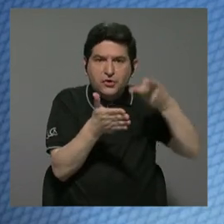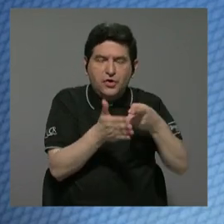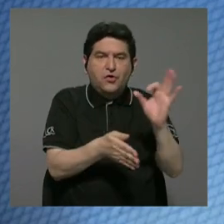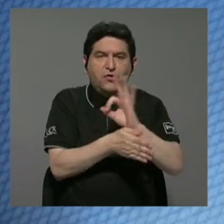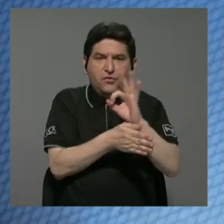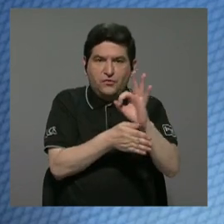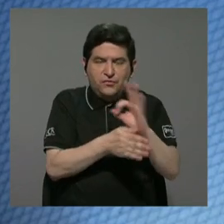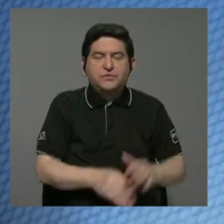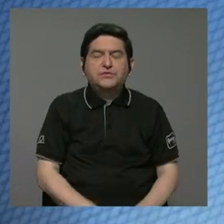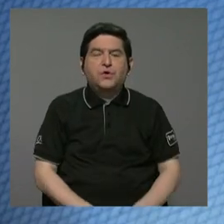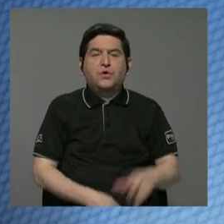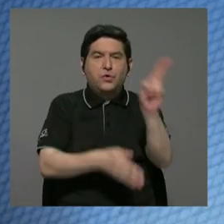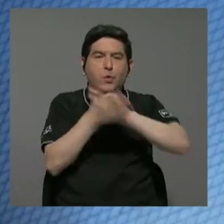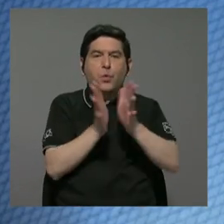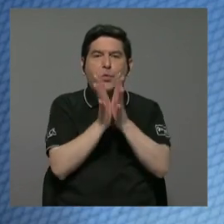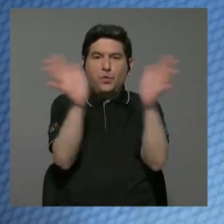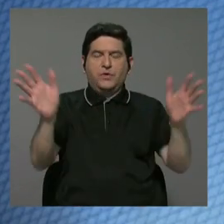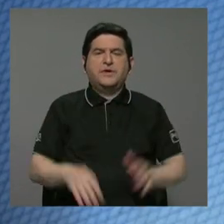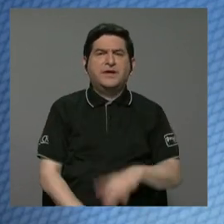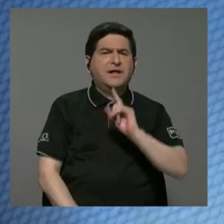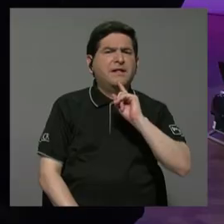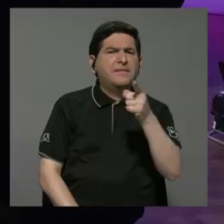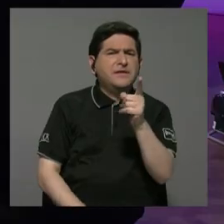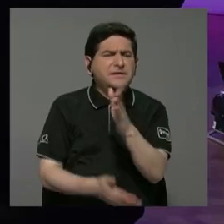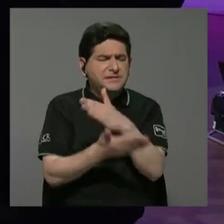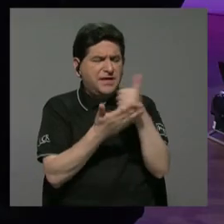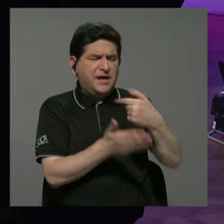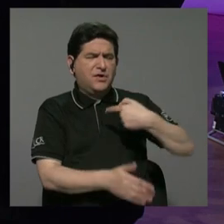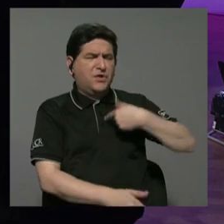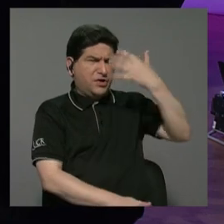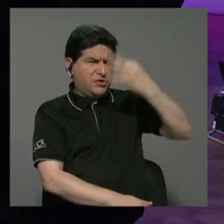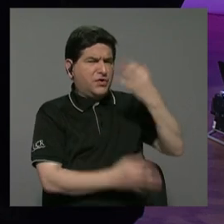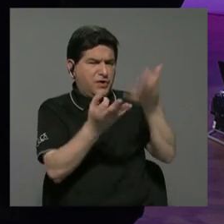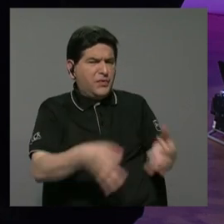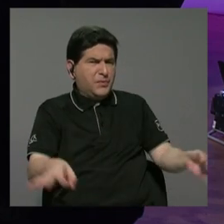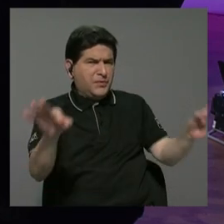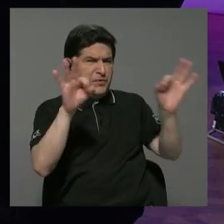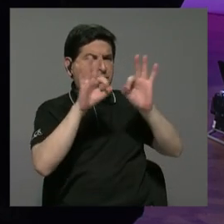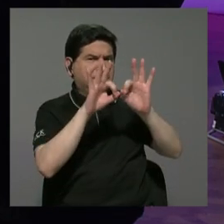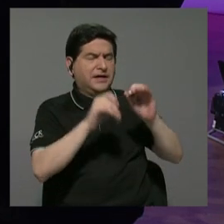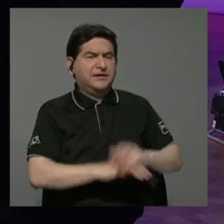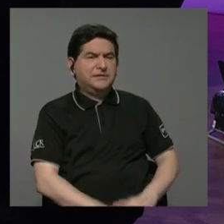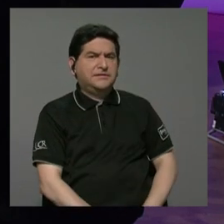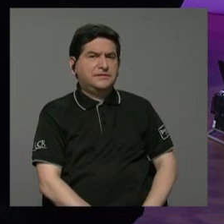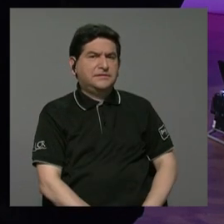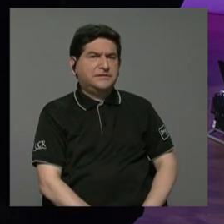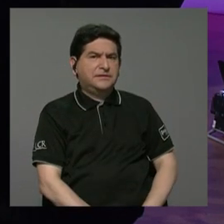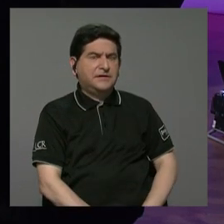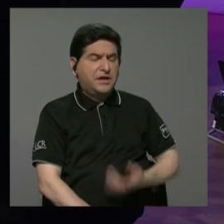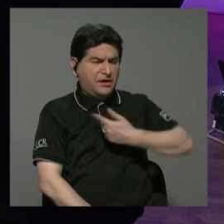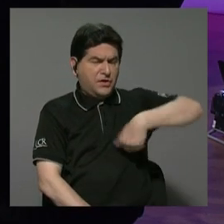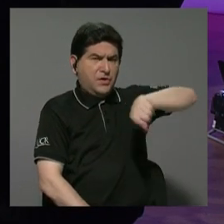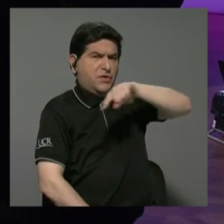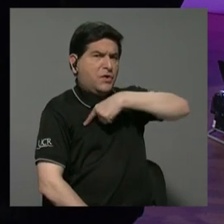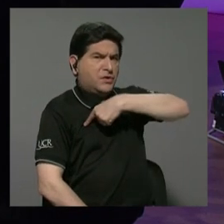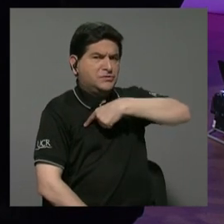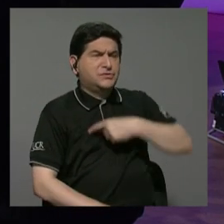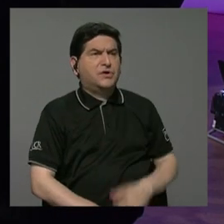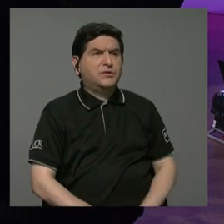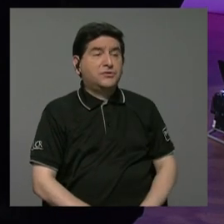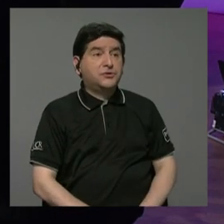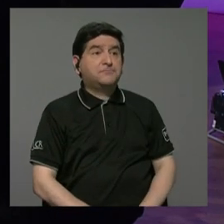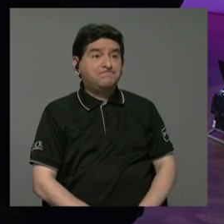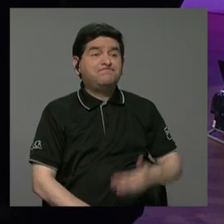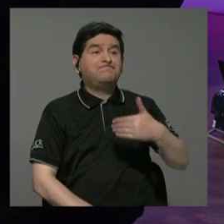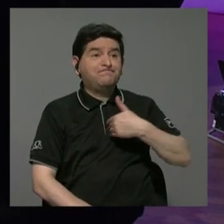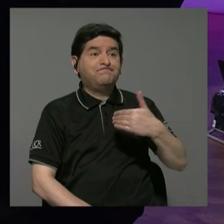de la universidad pública. Usted dice algo que me resulta clave, y es cómo hemos llegado casualmente